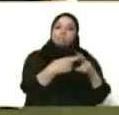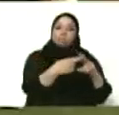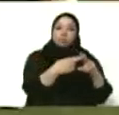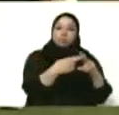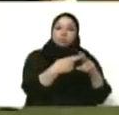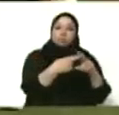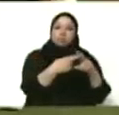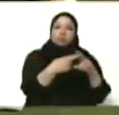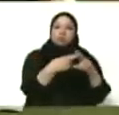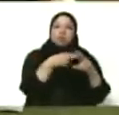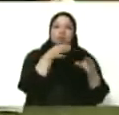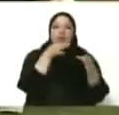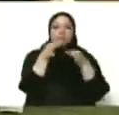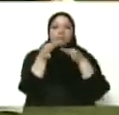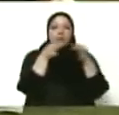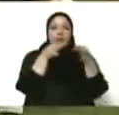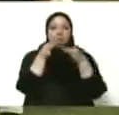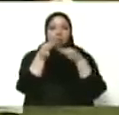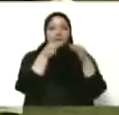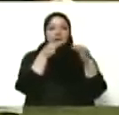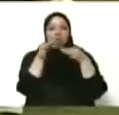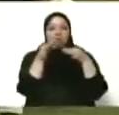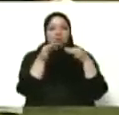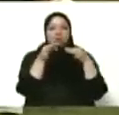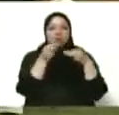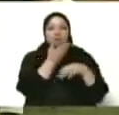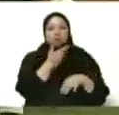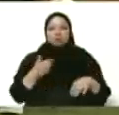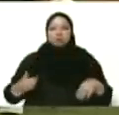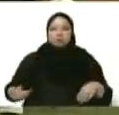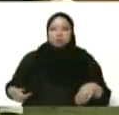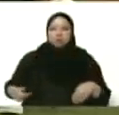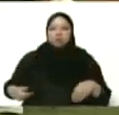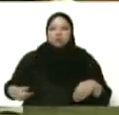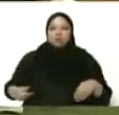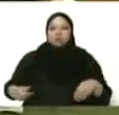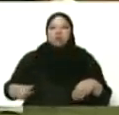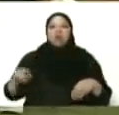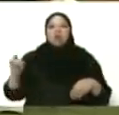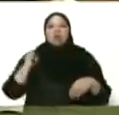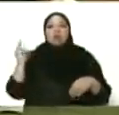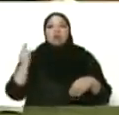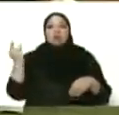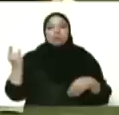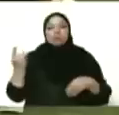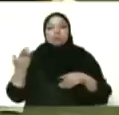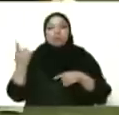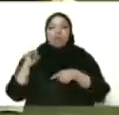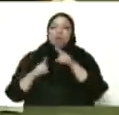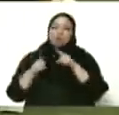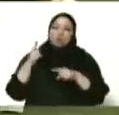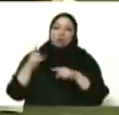él le toca hablar. Como presidente, expresidente, le tocaban una serie de privilegios